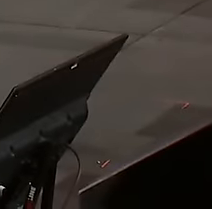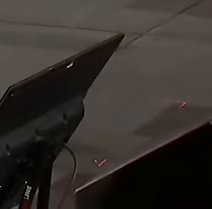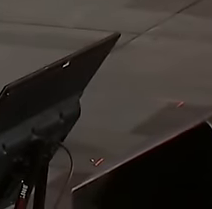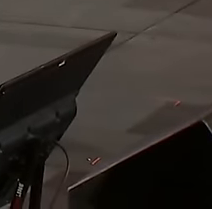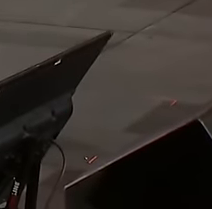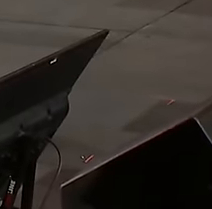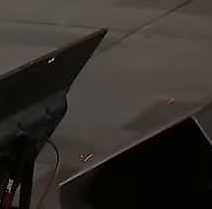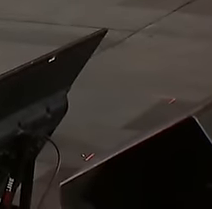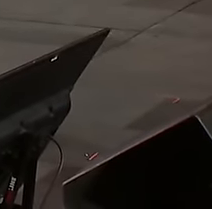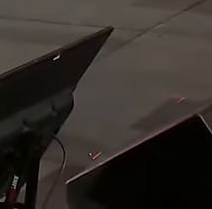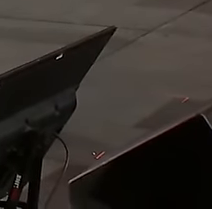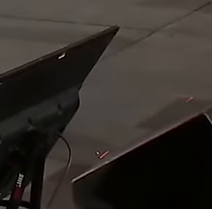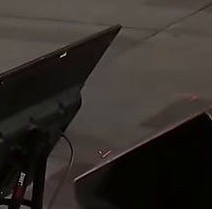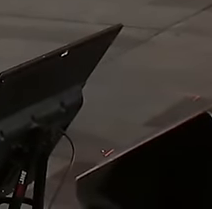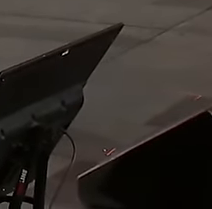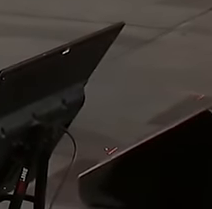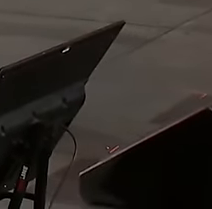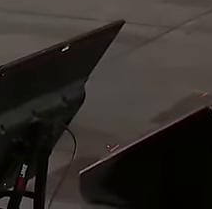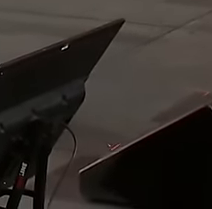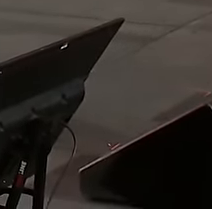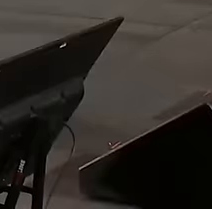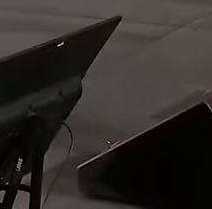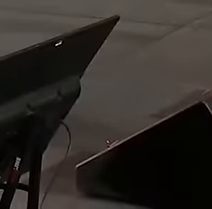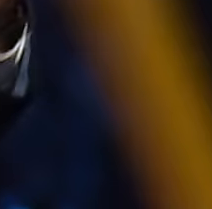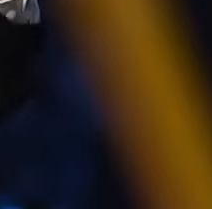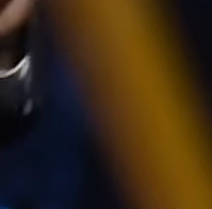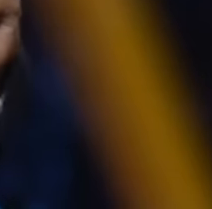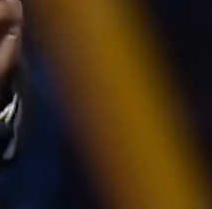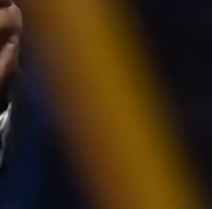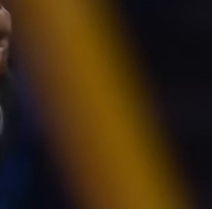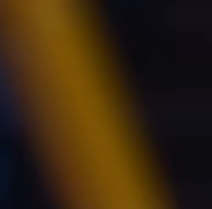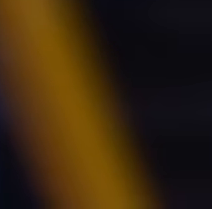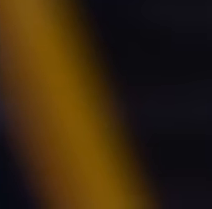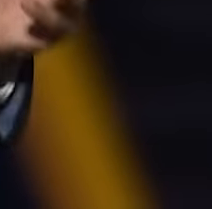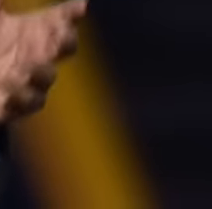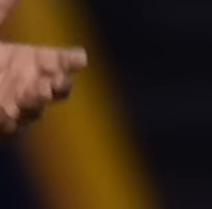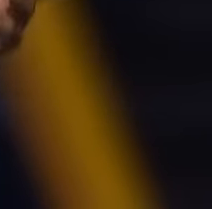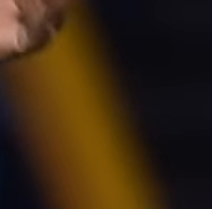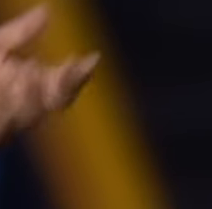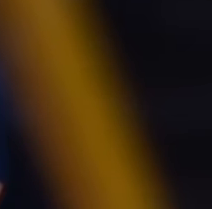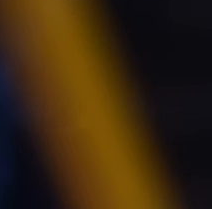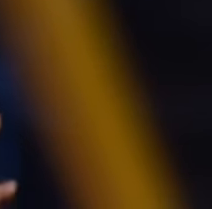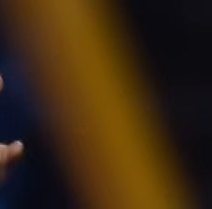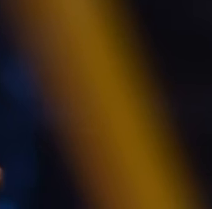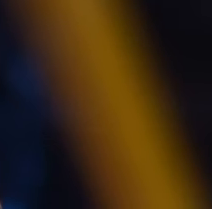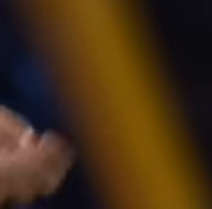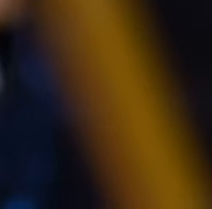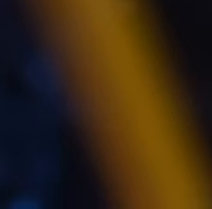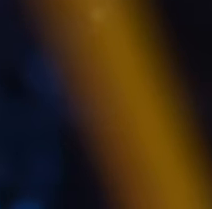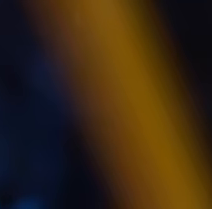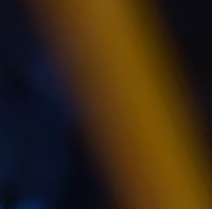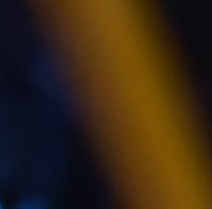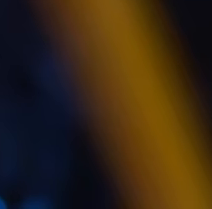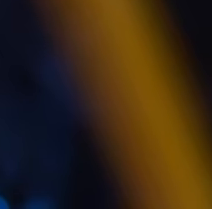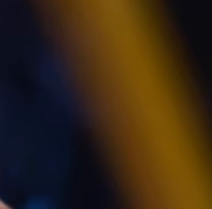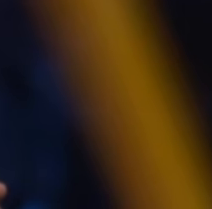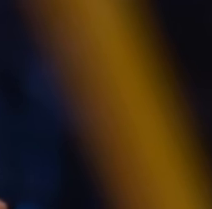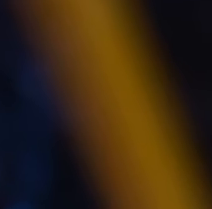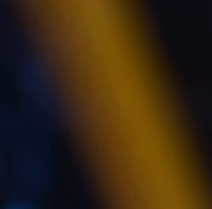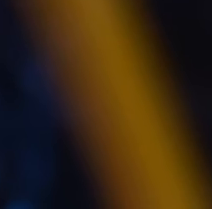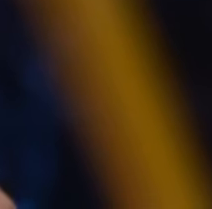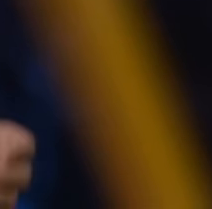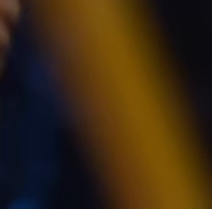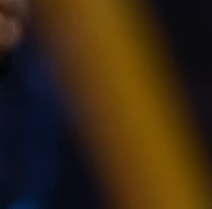los distintos ministerios y ver la unidad que está existiendo y el impulso que todos tienen para los mensajeros de paz es tan